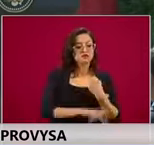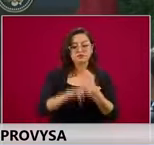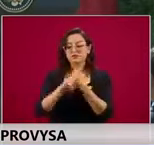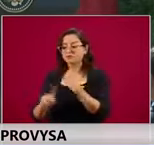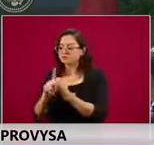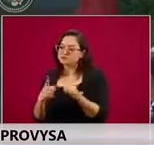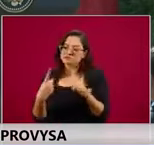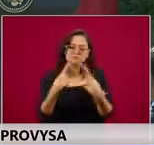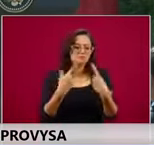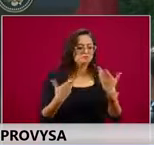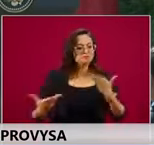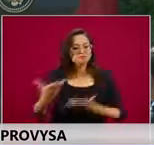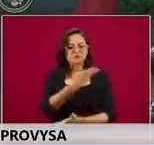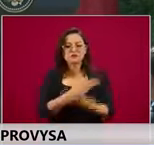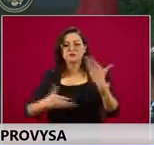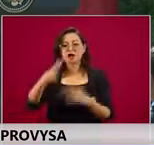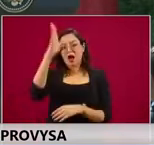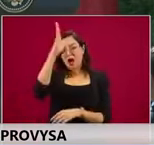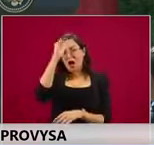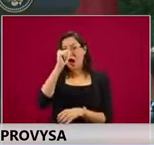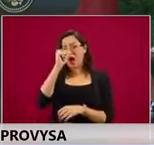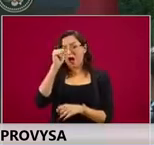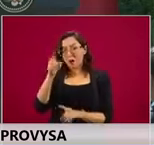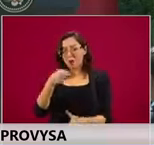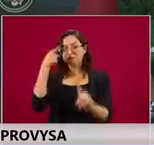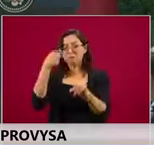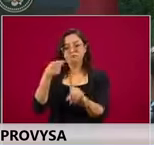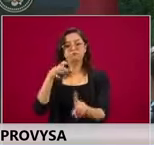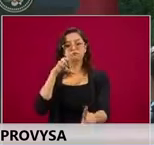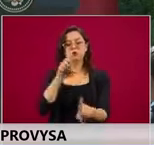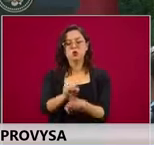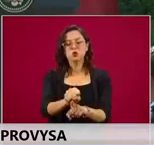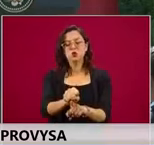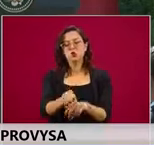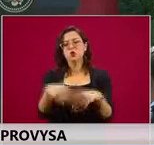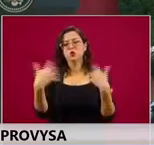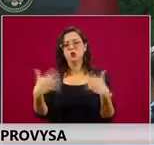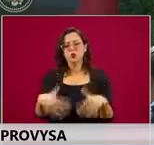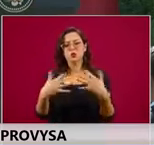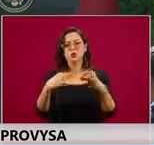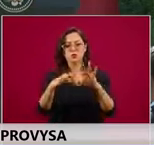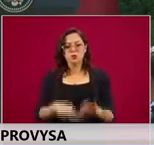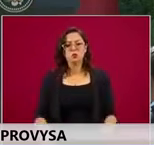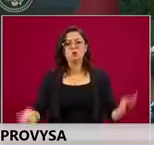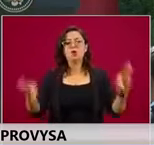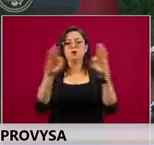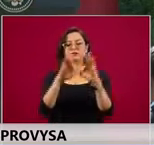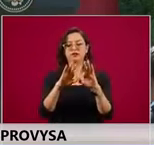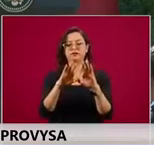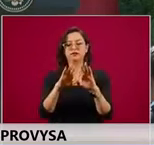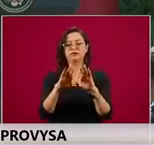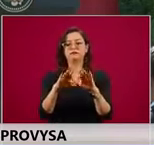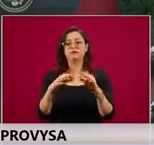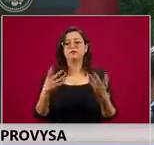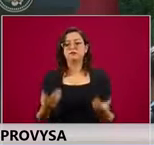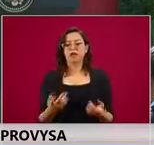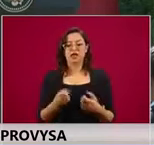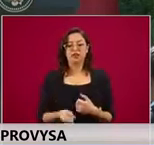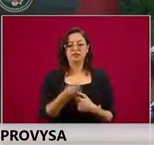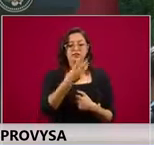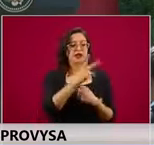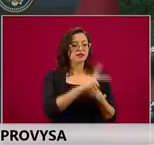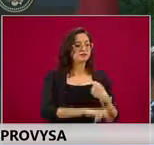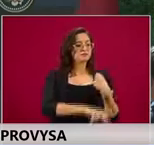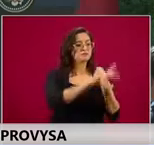claro. gallina, Ya, claro, ¿no? ¿ya? Ya, mira, ya me sé good morning, good afternoon, good night, ¿no? Y Fundamental.